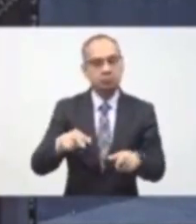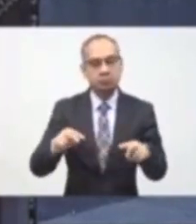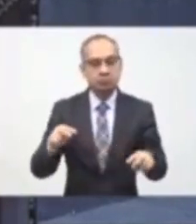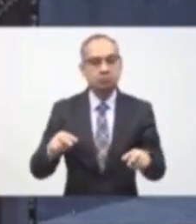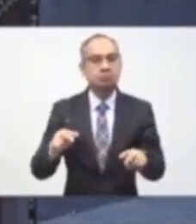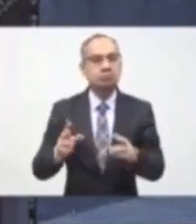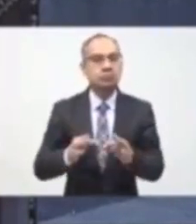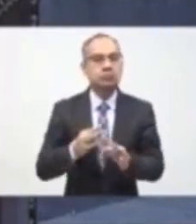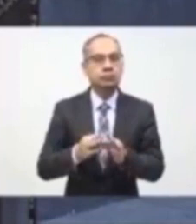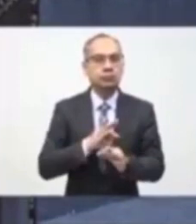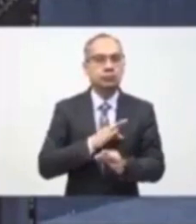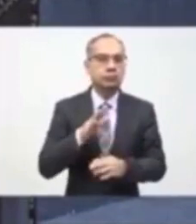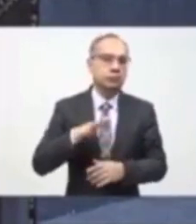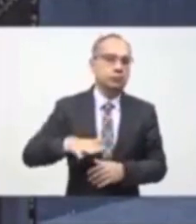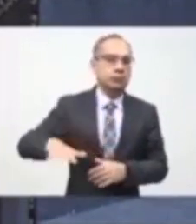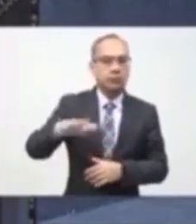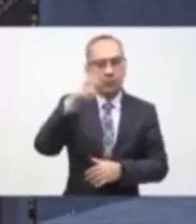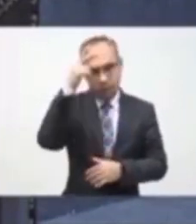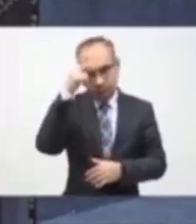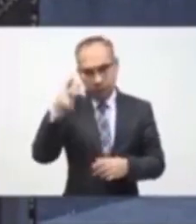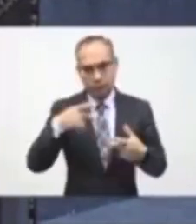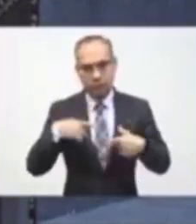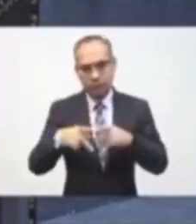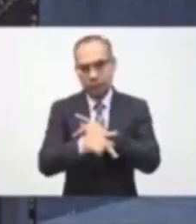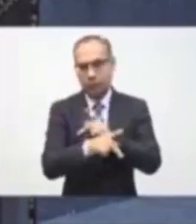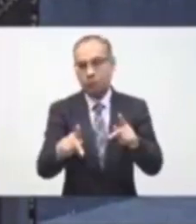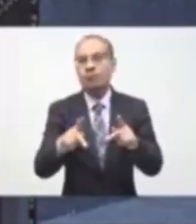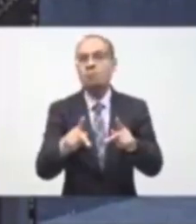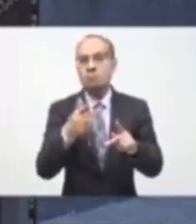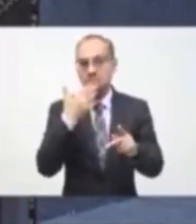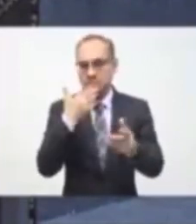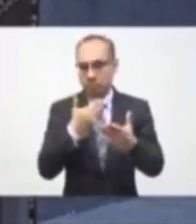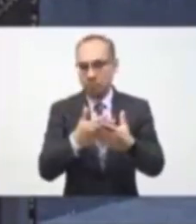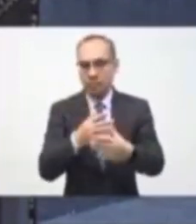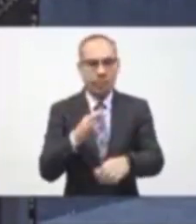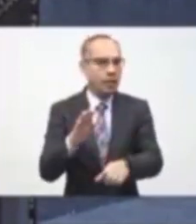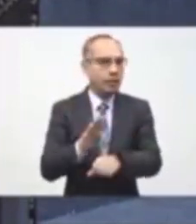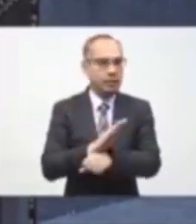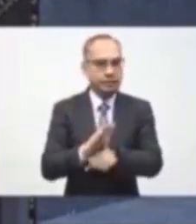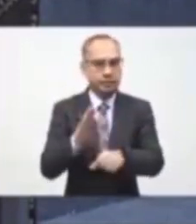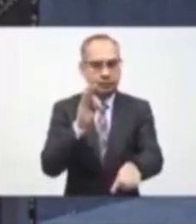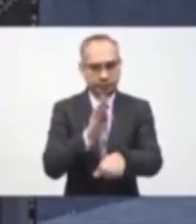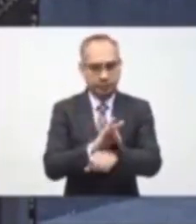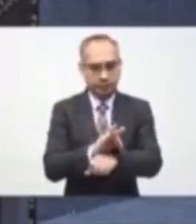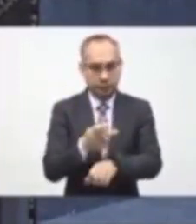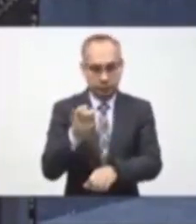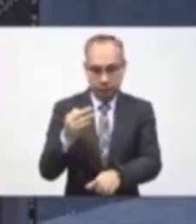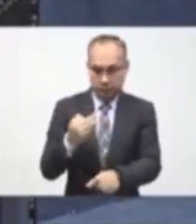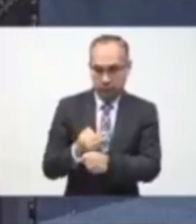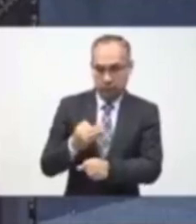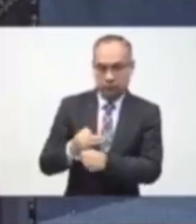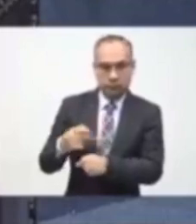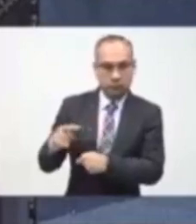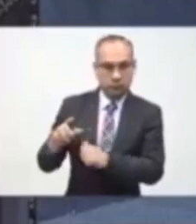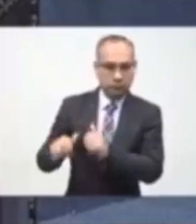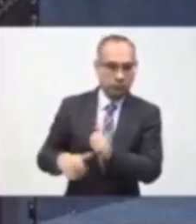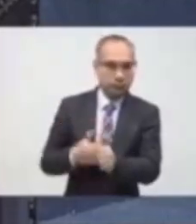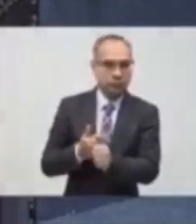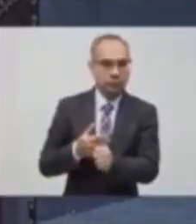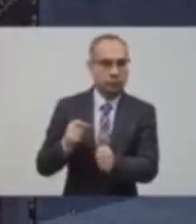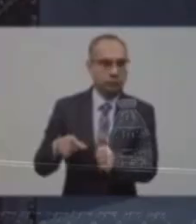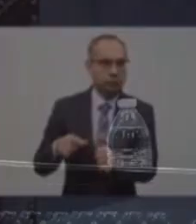y recursos hidráulicos emitió dos acuerdos económicos en el primero de ellos se exhorta respetuosamente Al titular